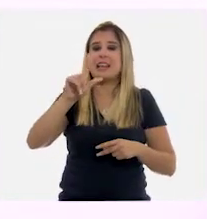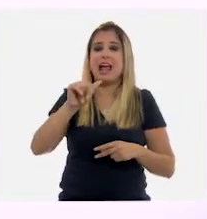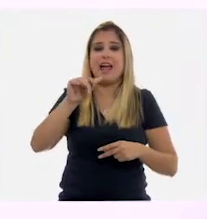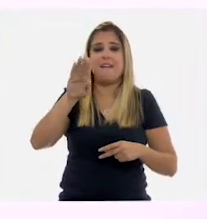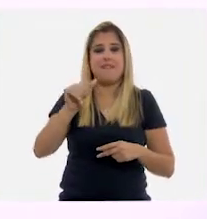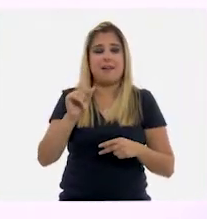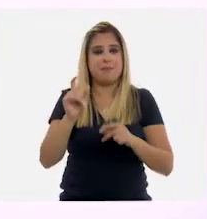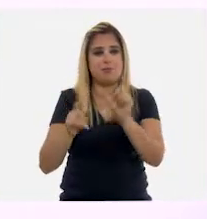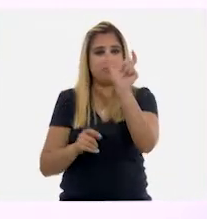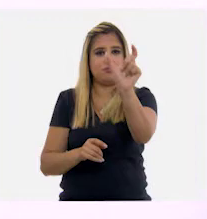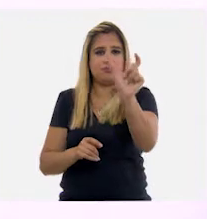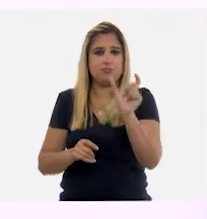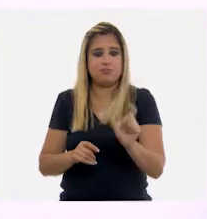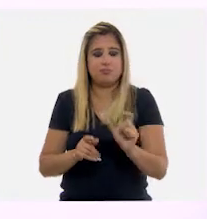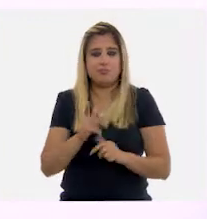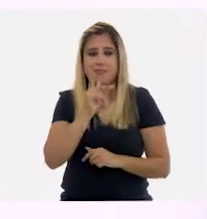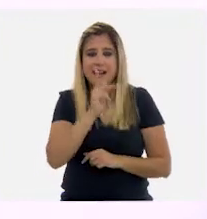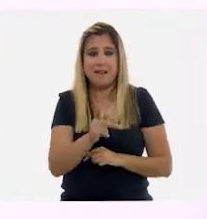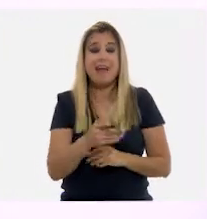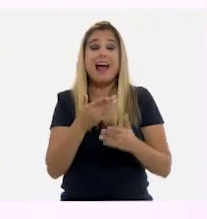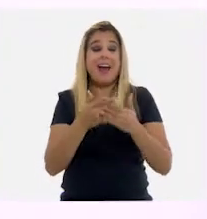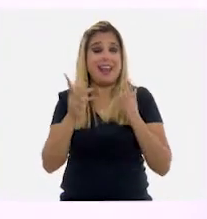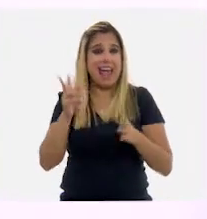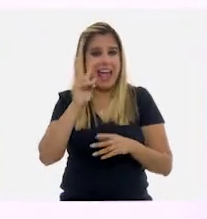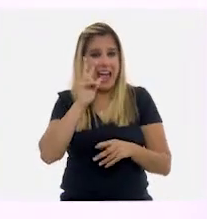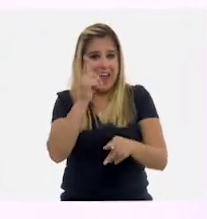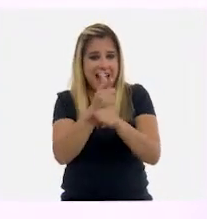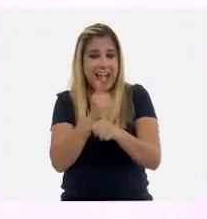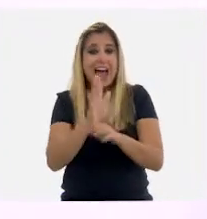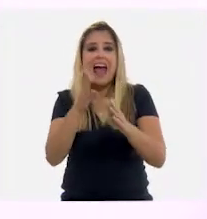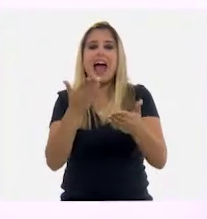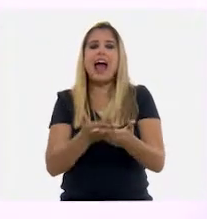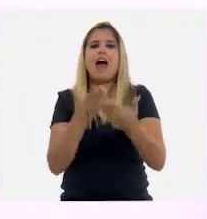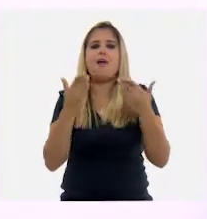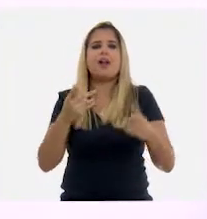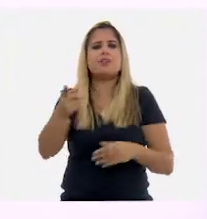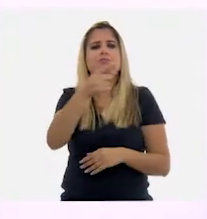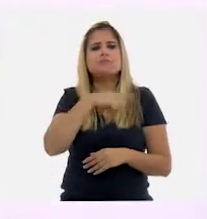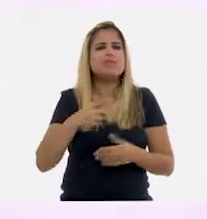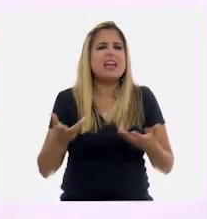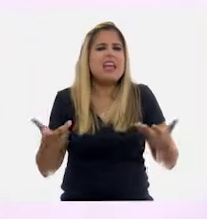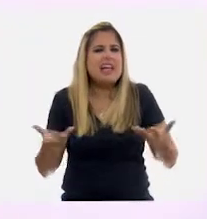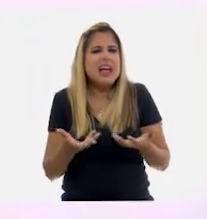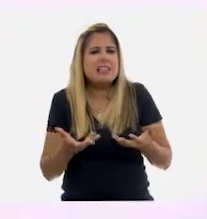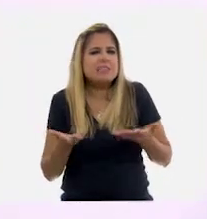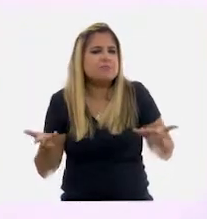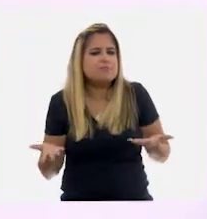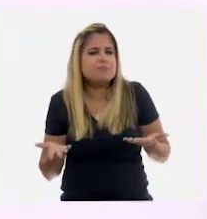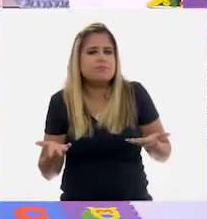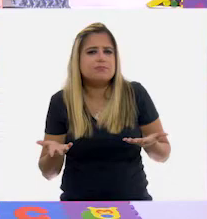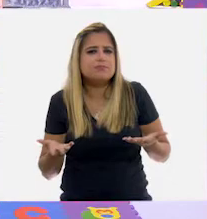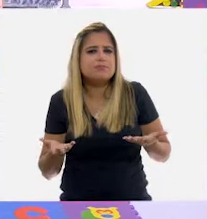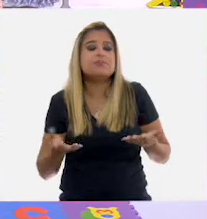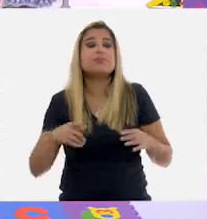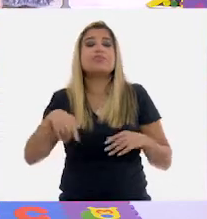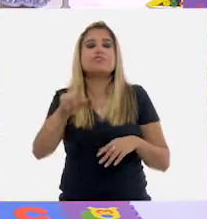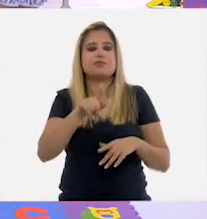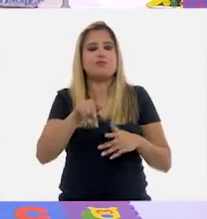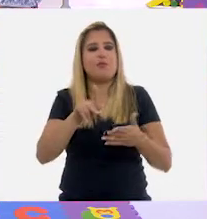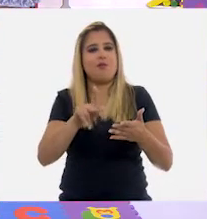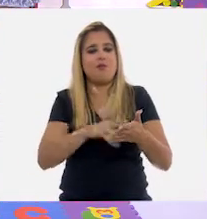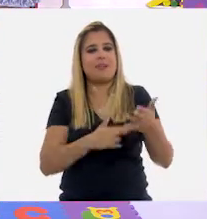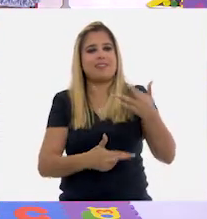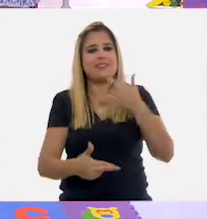¿sí? Bueno, ya observamos. Entonces, ahora lo que vamos a hacer es